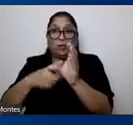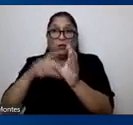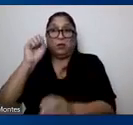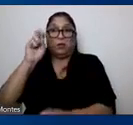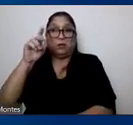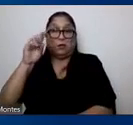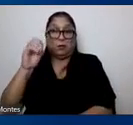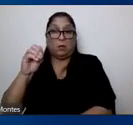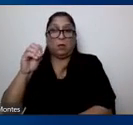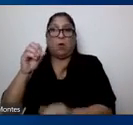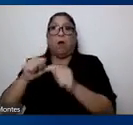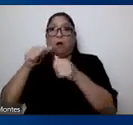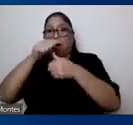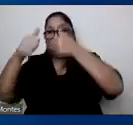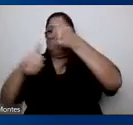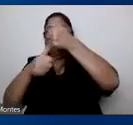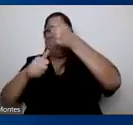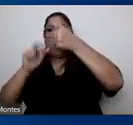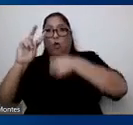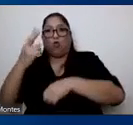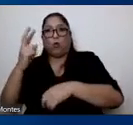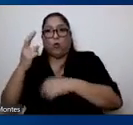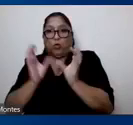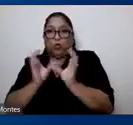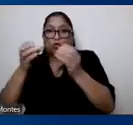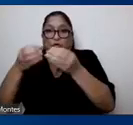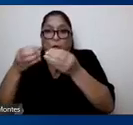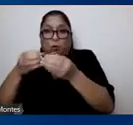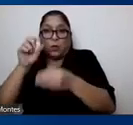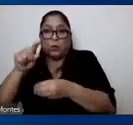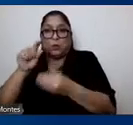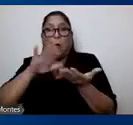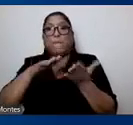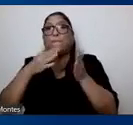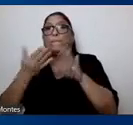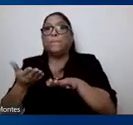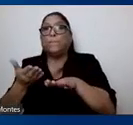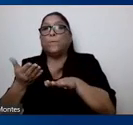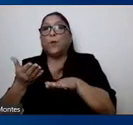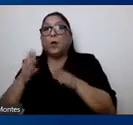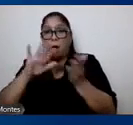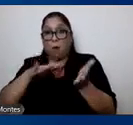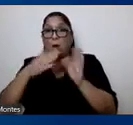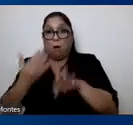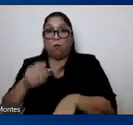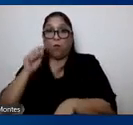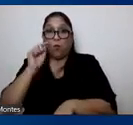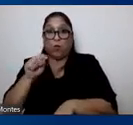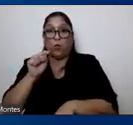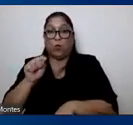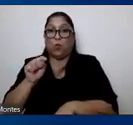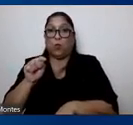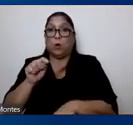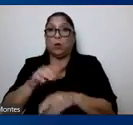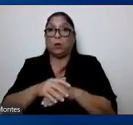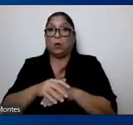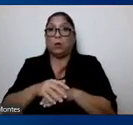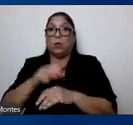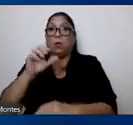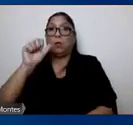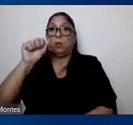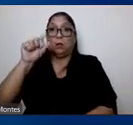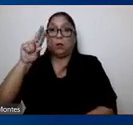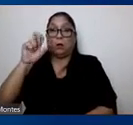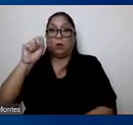mando número 2 de la organización. Mueren muertes que la muerte de Augusta Latorre,